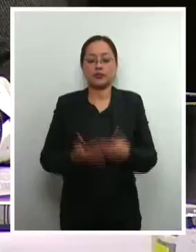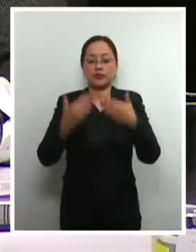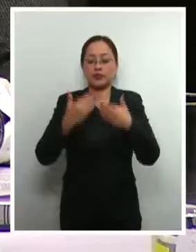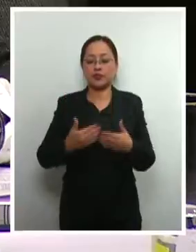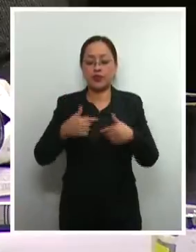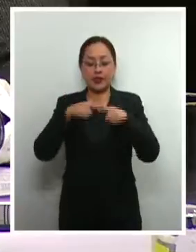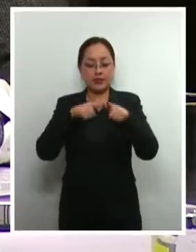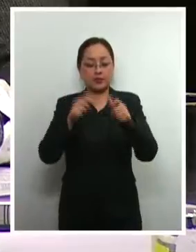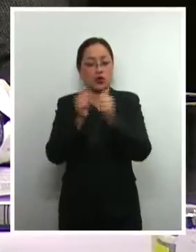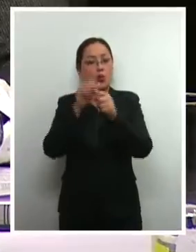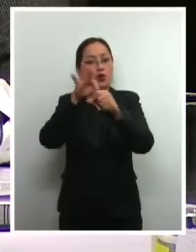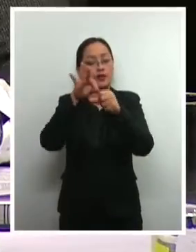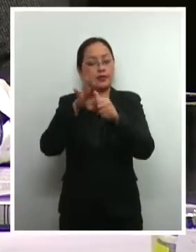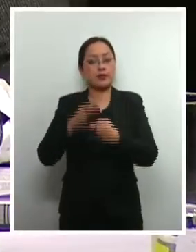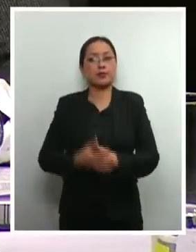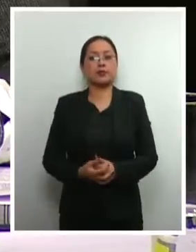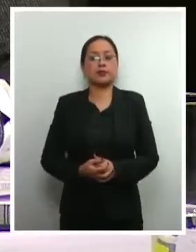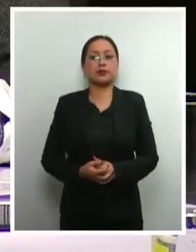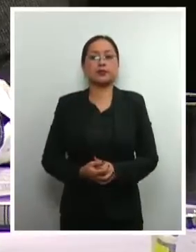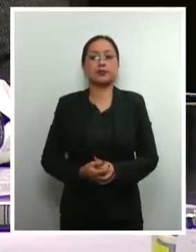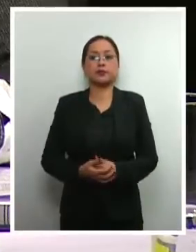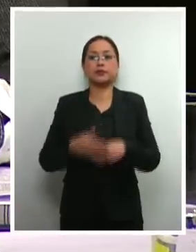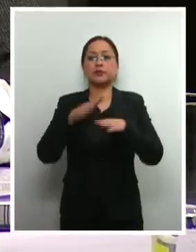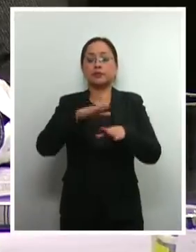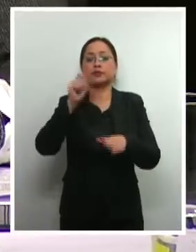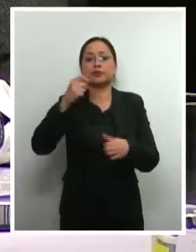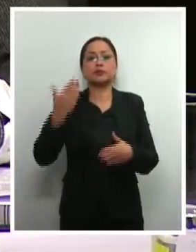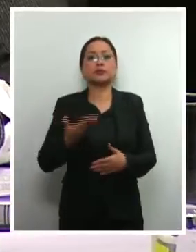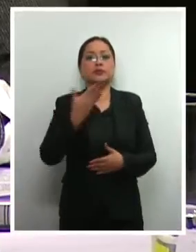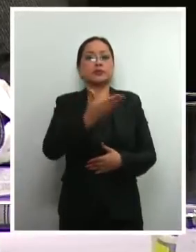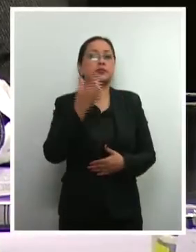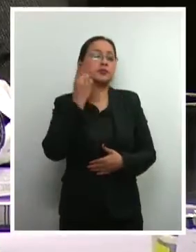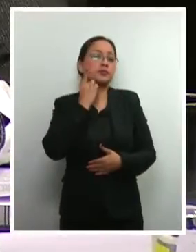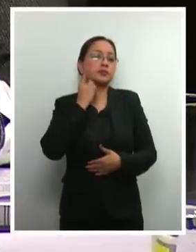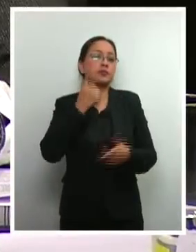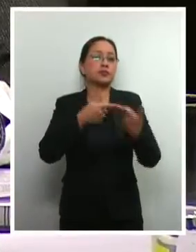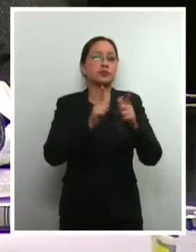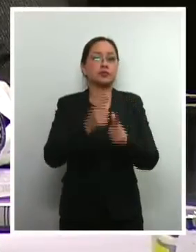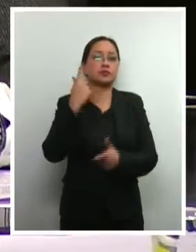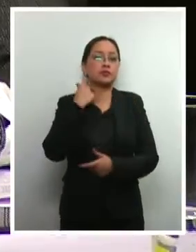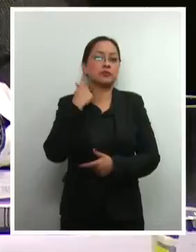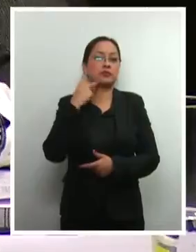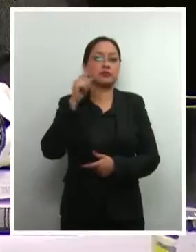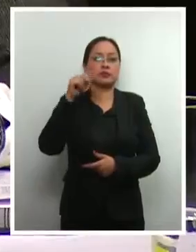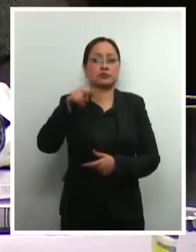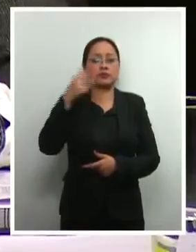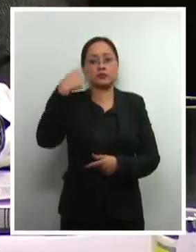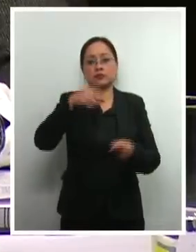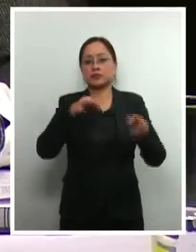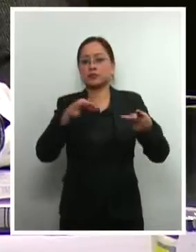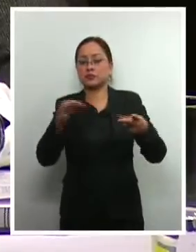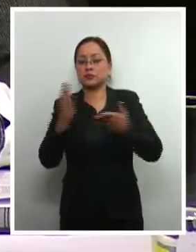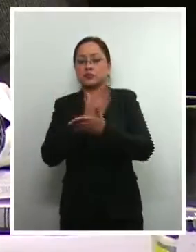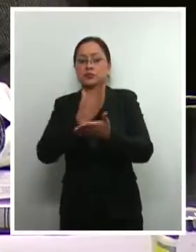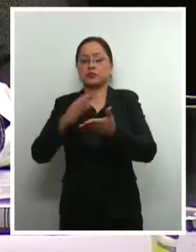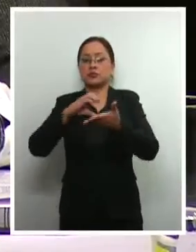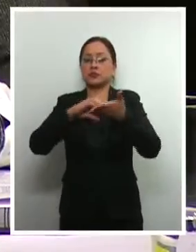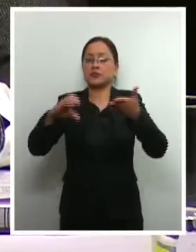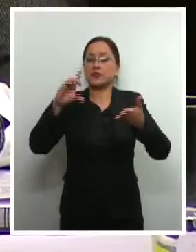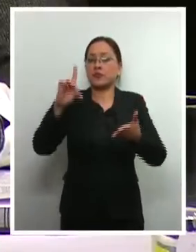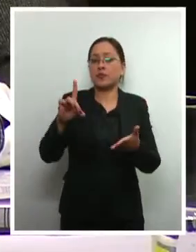Continuamos con la votación. En atención a la solicitud de los diputados del Partido Acción Nacional de separar la votación del apartado